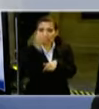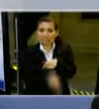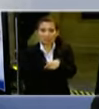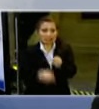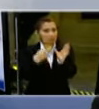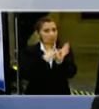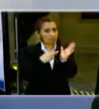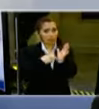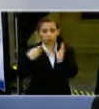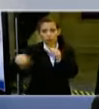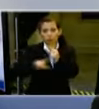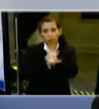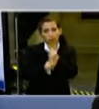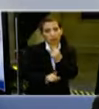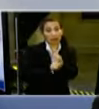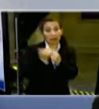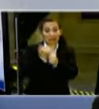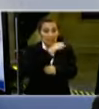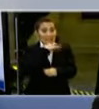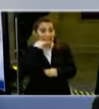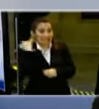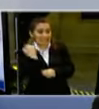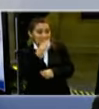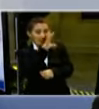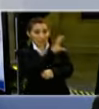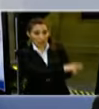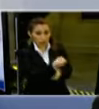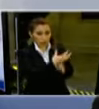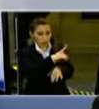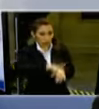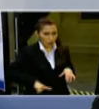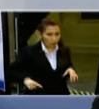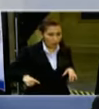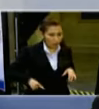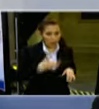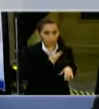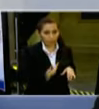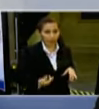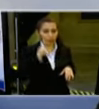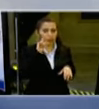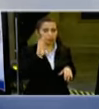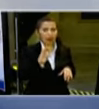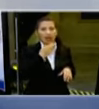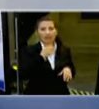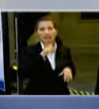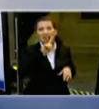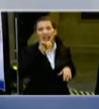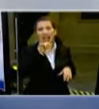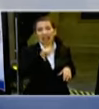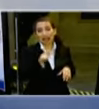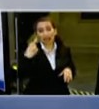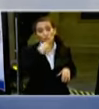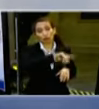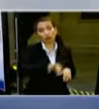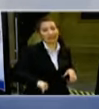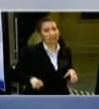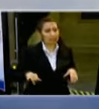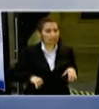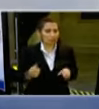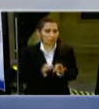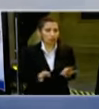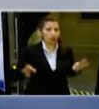instrumento, tenemos un problema, y porque Chile, el nuevo gobierno de la presidenta Bachelet, tiene intereses muy